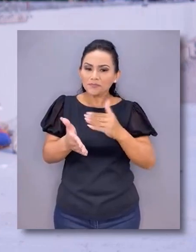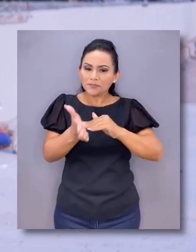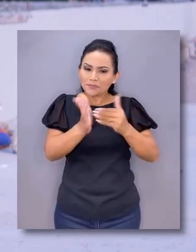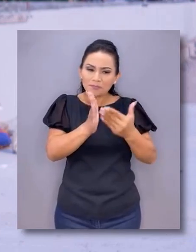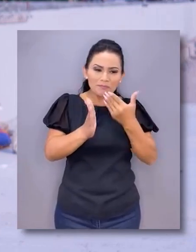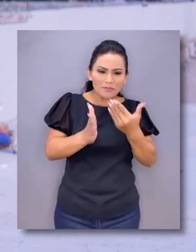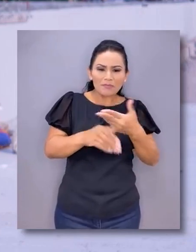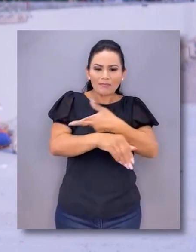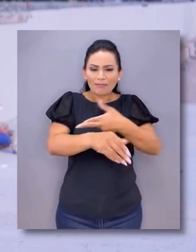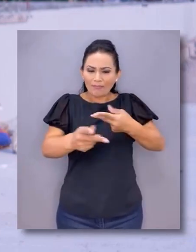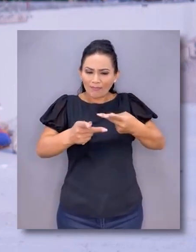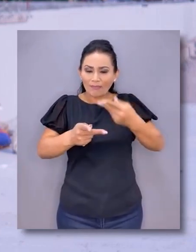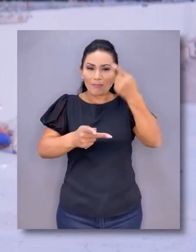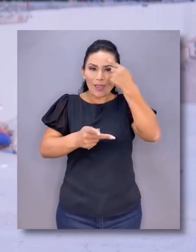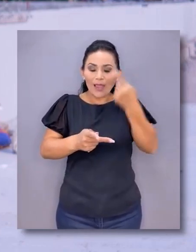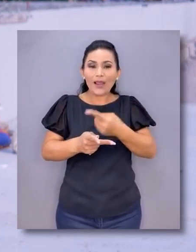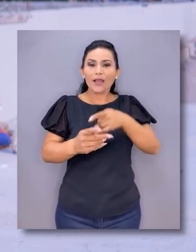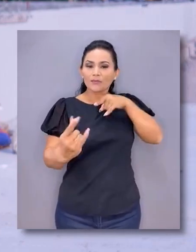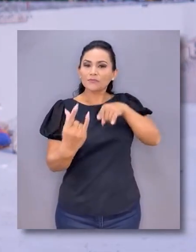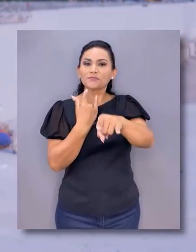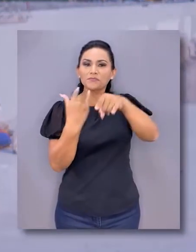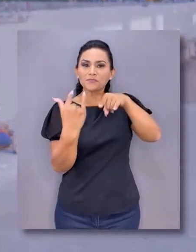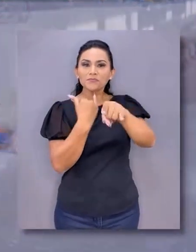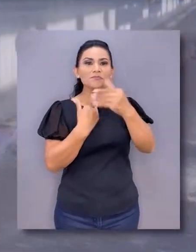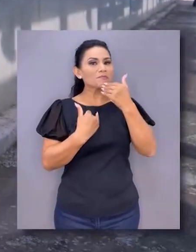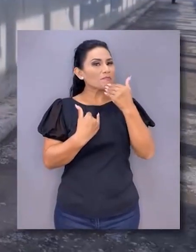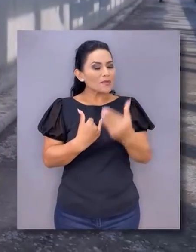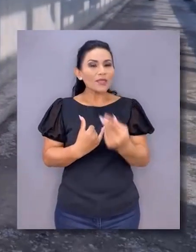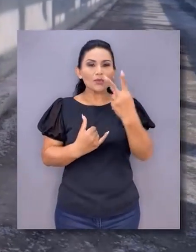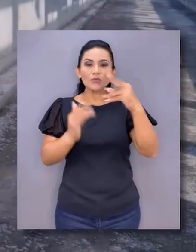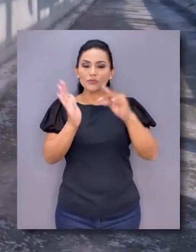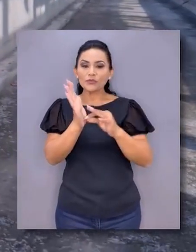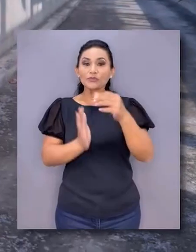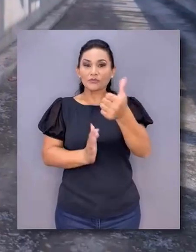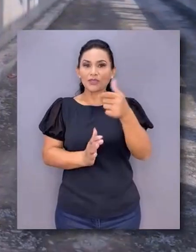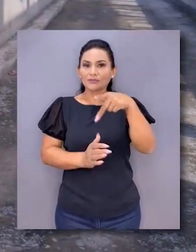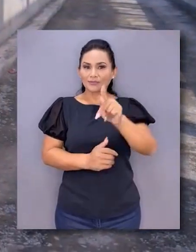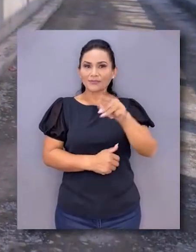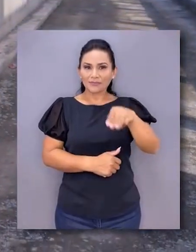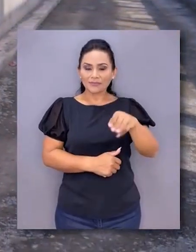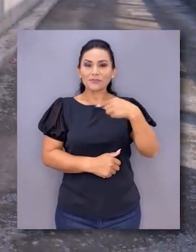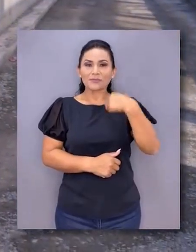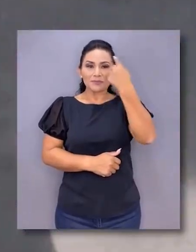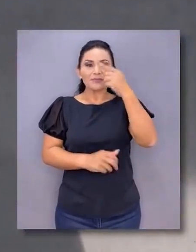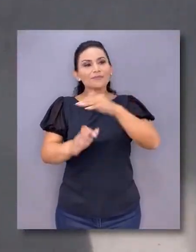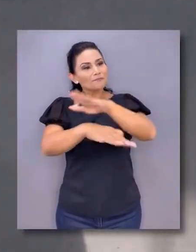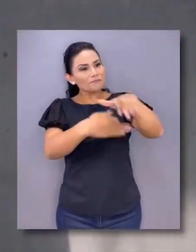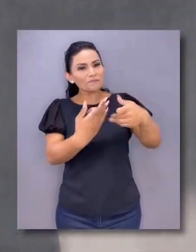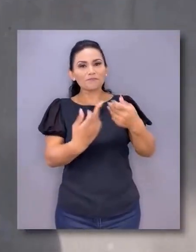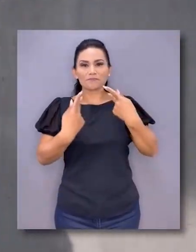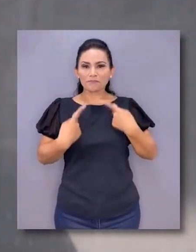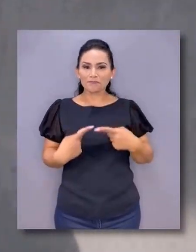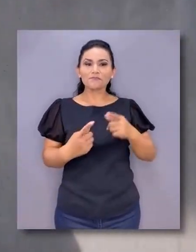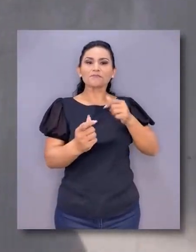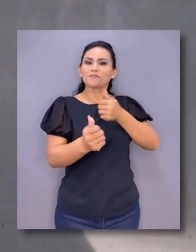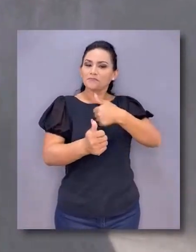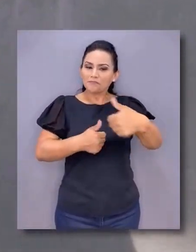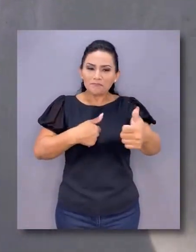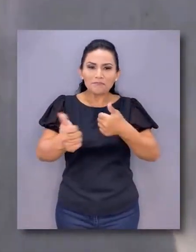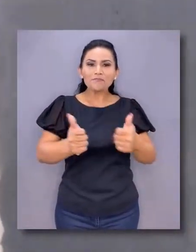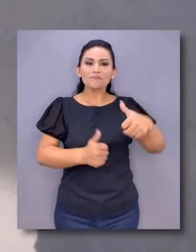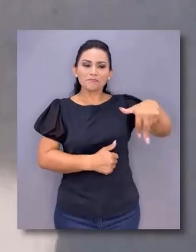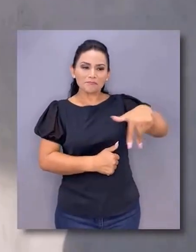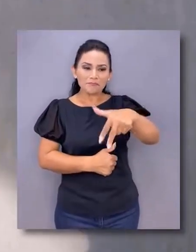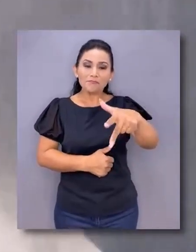nos permiten tener circulación ininterrumpida de 2.6 kilómetros, beneficiando a peatones, ciclistas